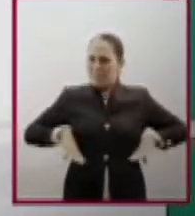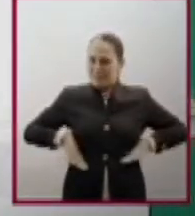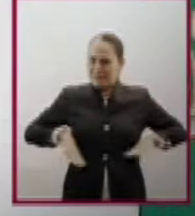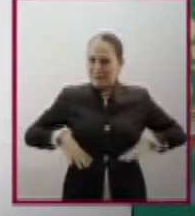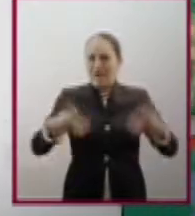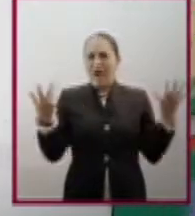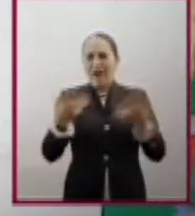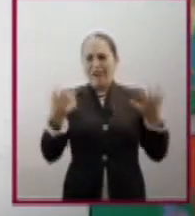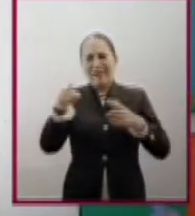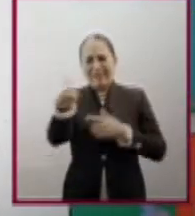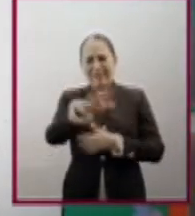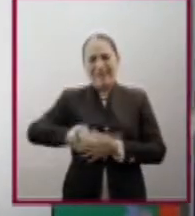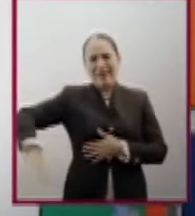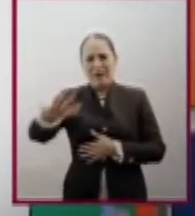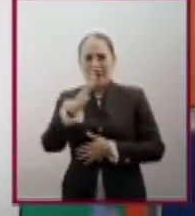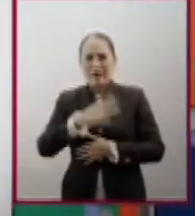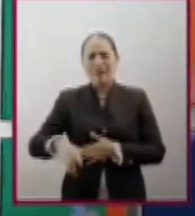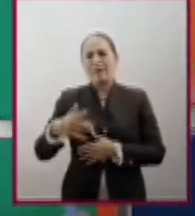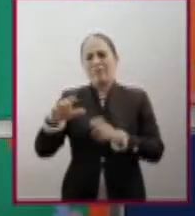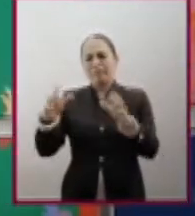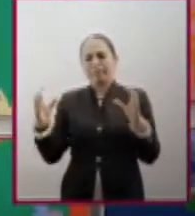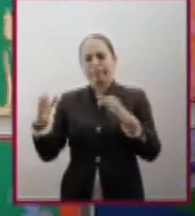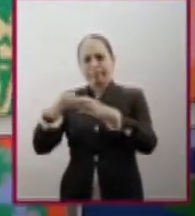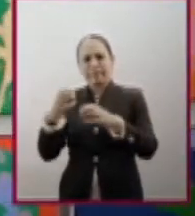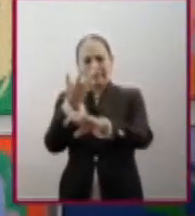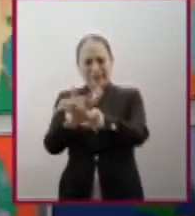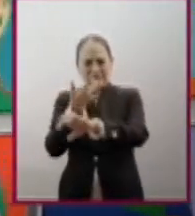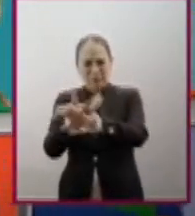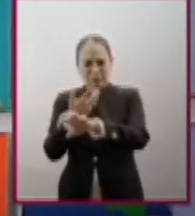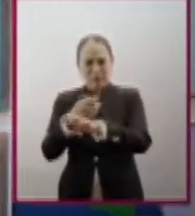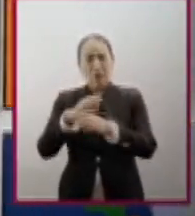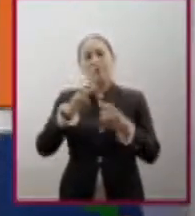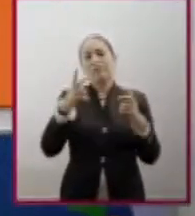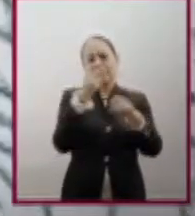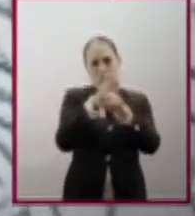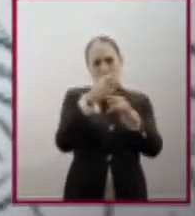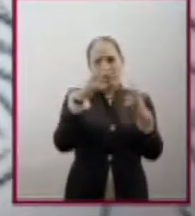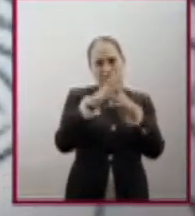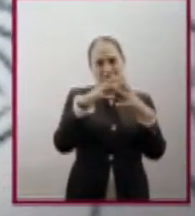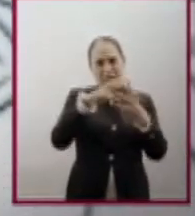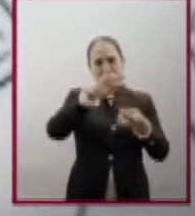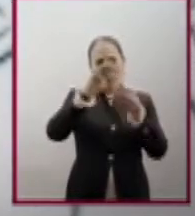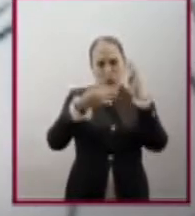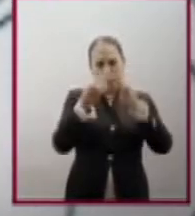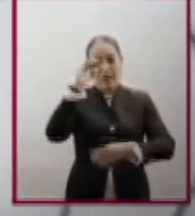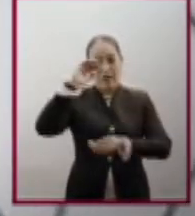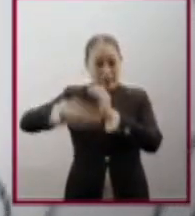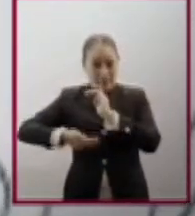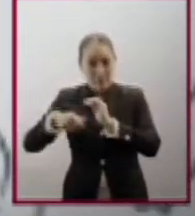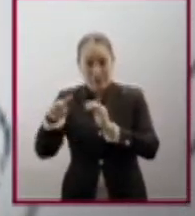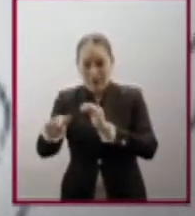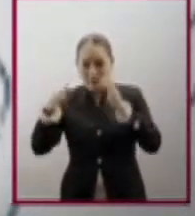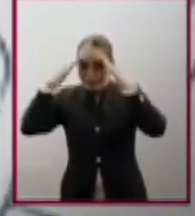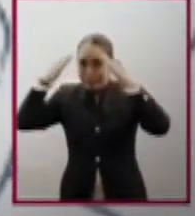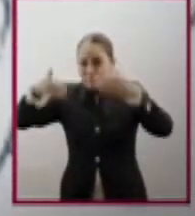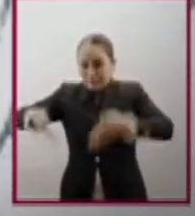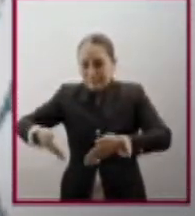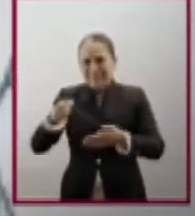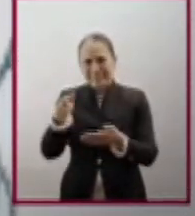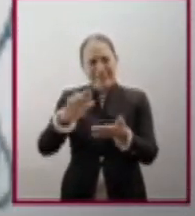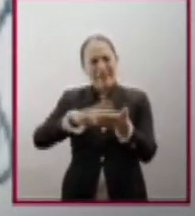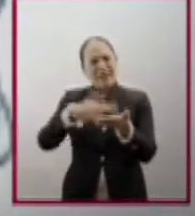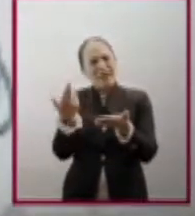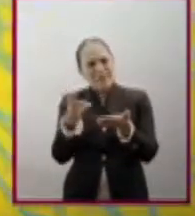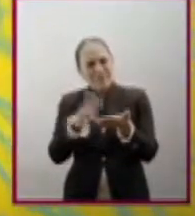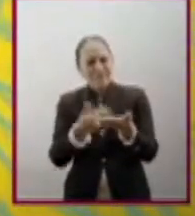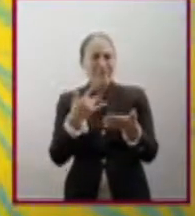se desarrolló en Reino Unido y Estados Unidos durante y después de la Segunda Guerra Mundial. Su intención fue declarar que los cómics y los objetos